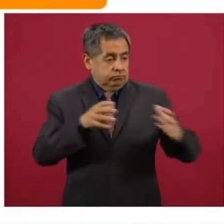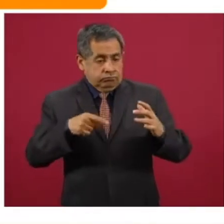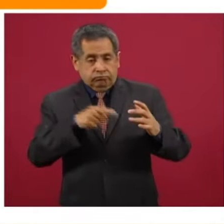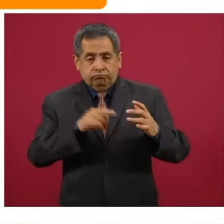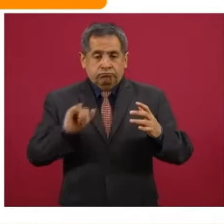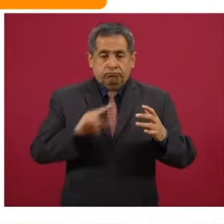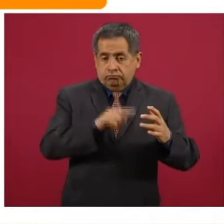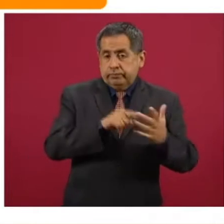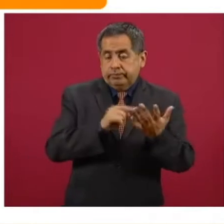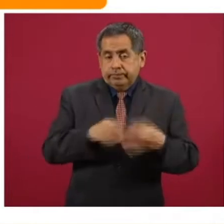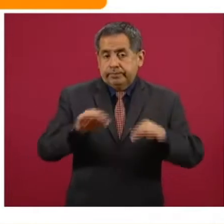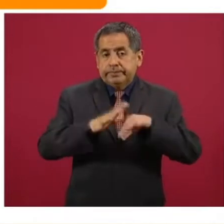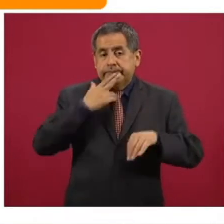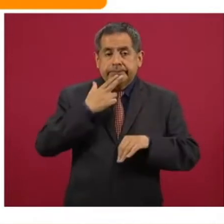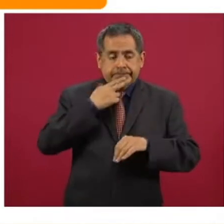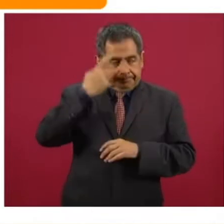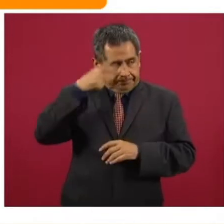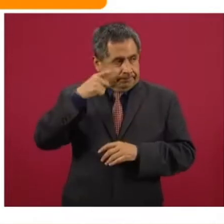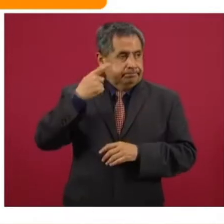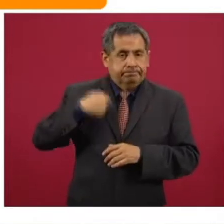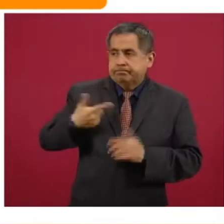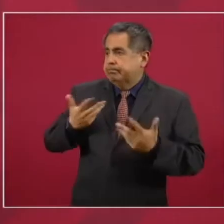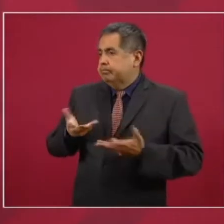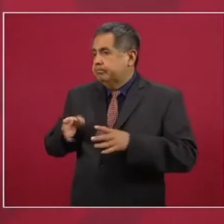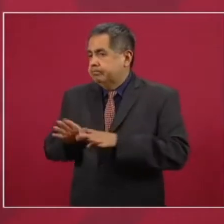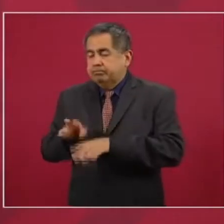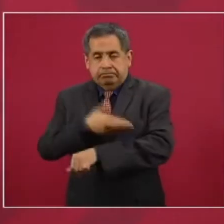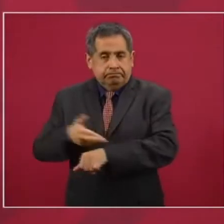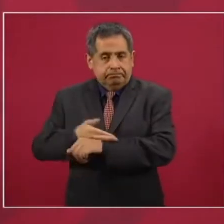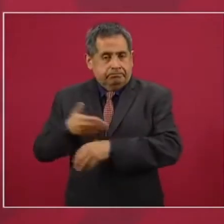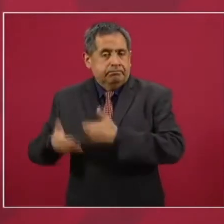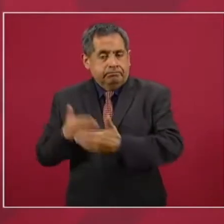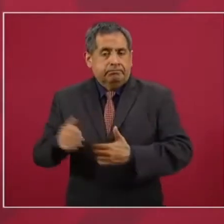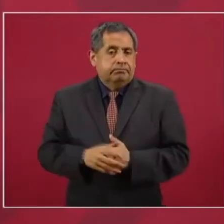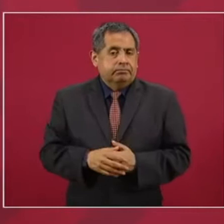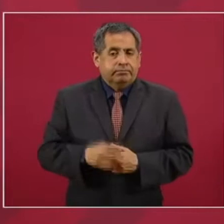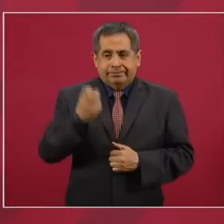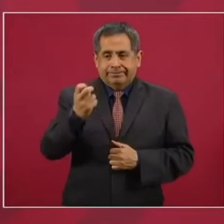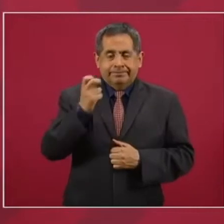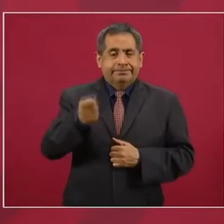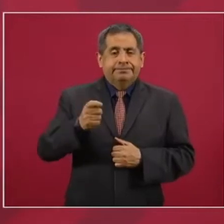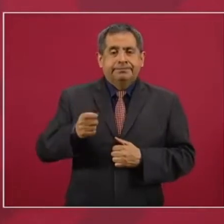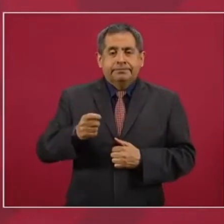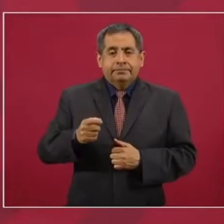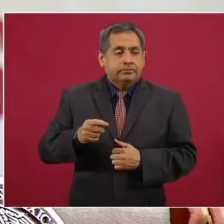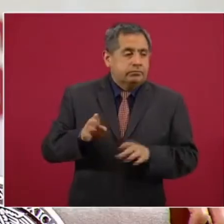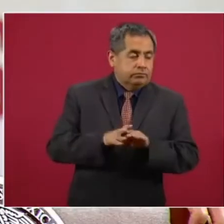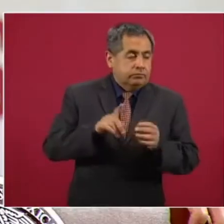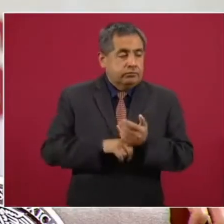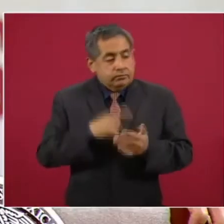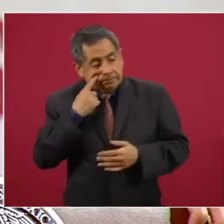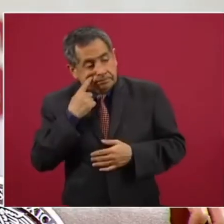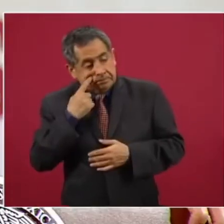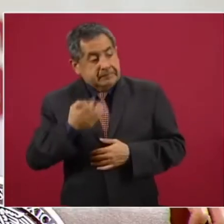importante para guiar las acciones de salud pública. Es decir, las acciones de salud pública no requieren la confirmación